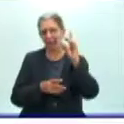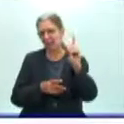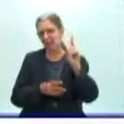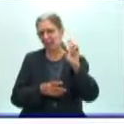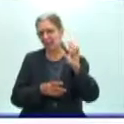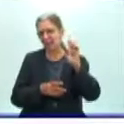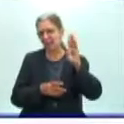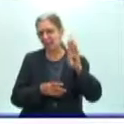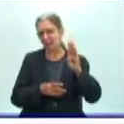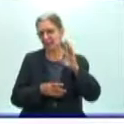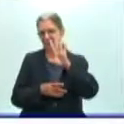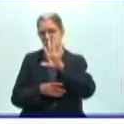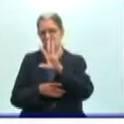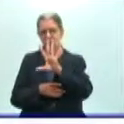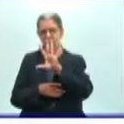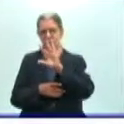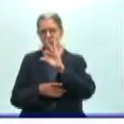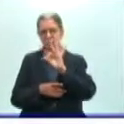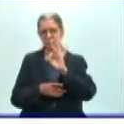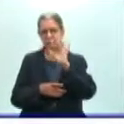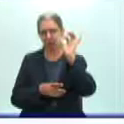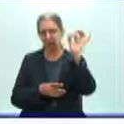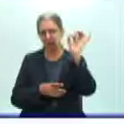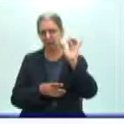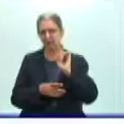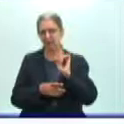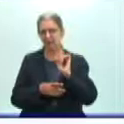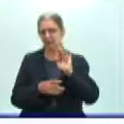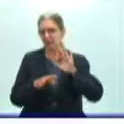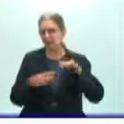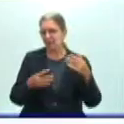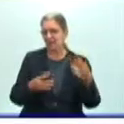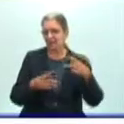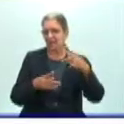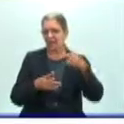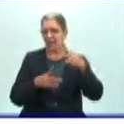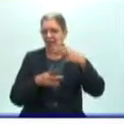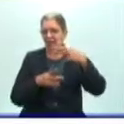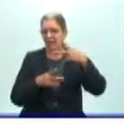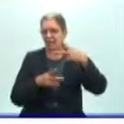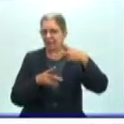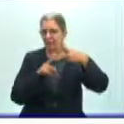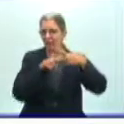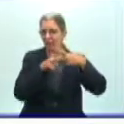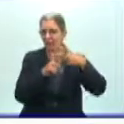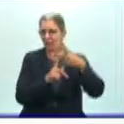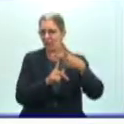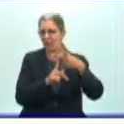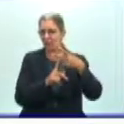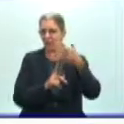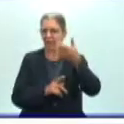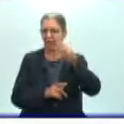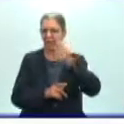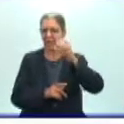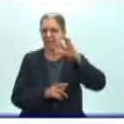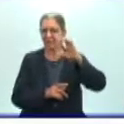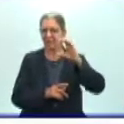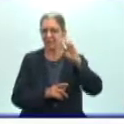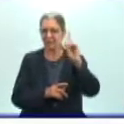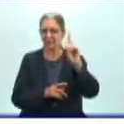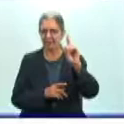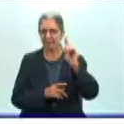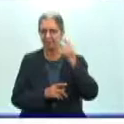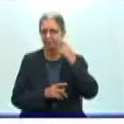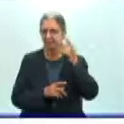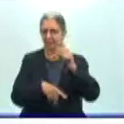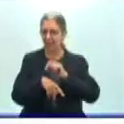grados. Determina la amplitud del ángulo ACD. Ahí tienes tu figura. Te daré un tiempo para